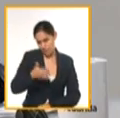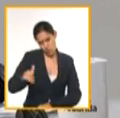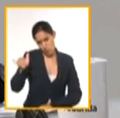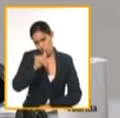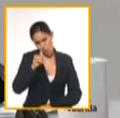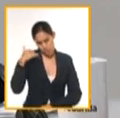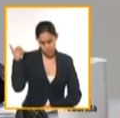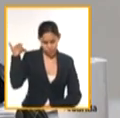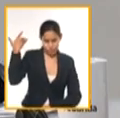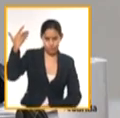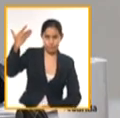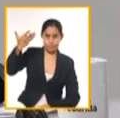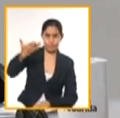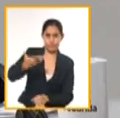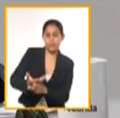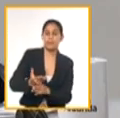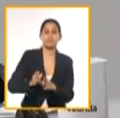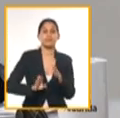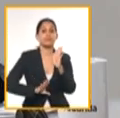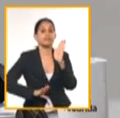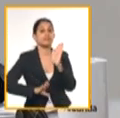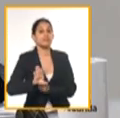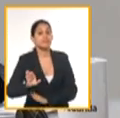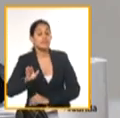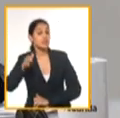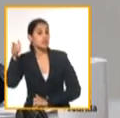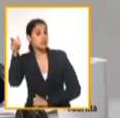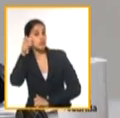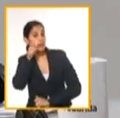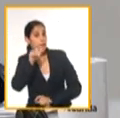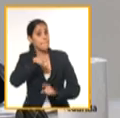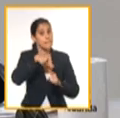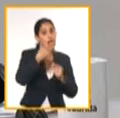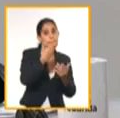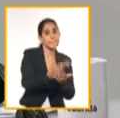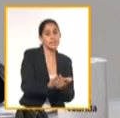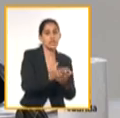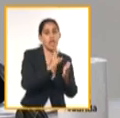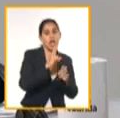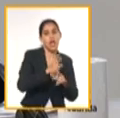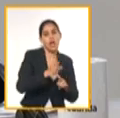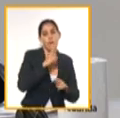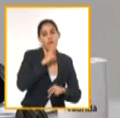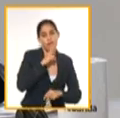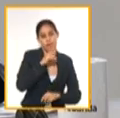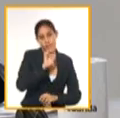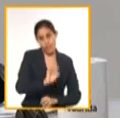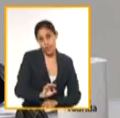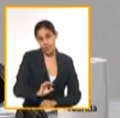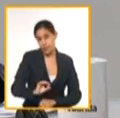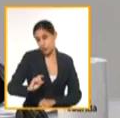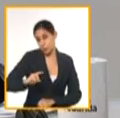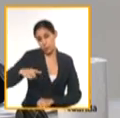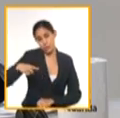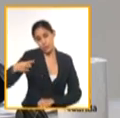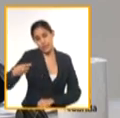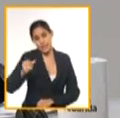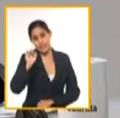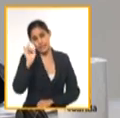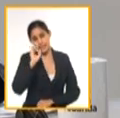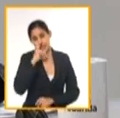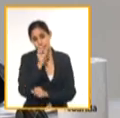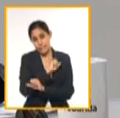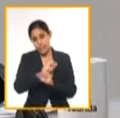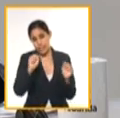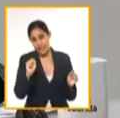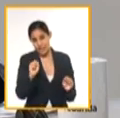sistema de trabajo con la dirección de los organismos y Aguas de La Habana y la dirección, la autoridad de acá de la provincia, que todos los días a las 7 de la mañana, incluyendo sábados y domingos